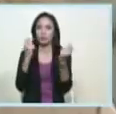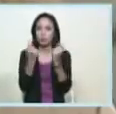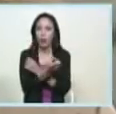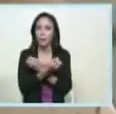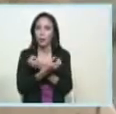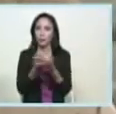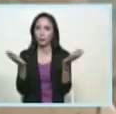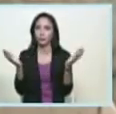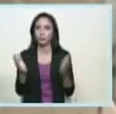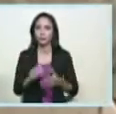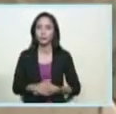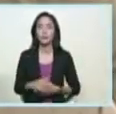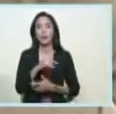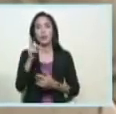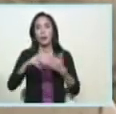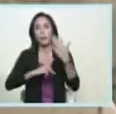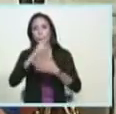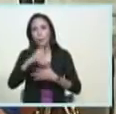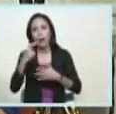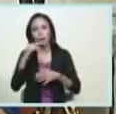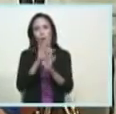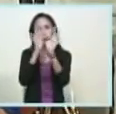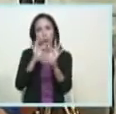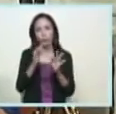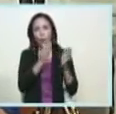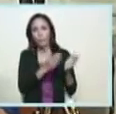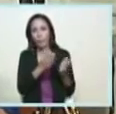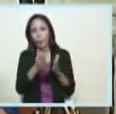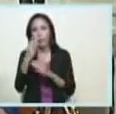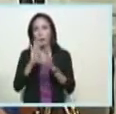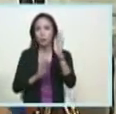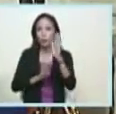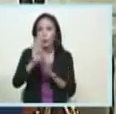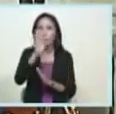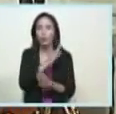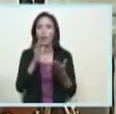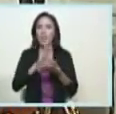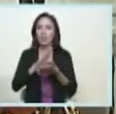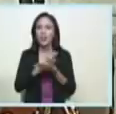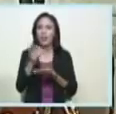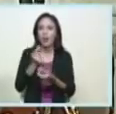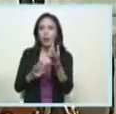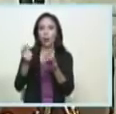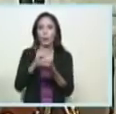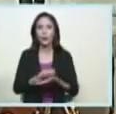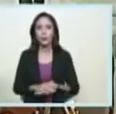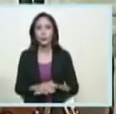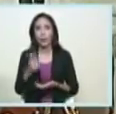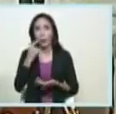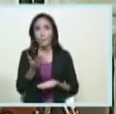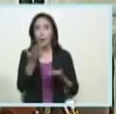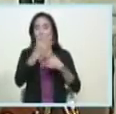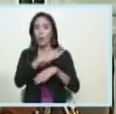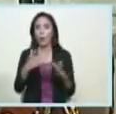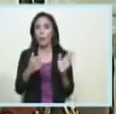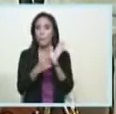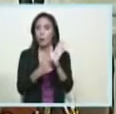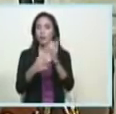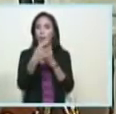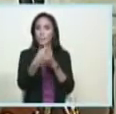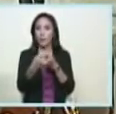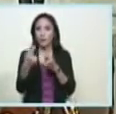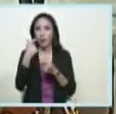del plan de recuperación crecimiento y prosperidad económica del país aquí también tengo los billetes quisiera